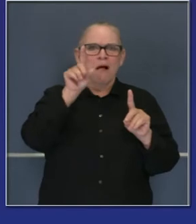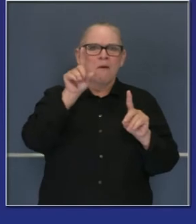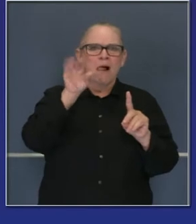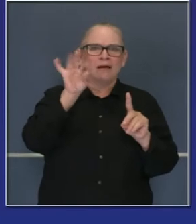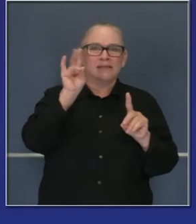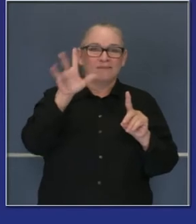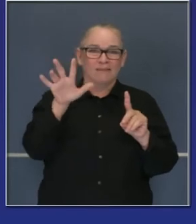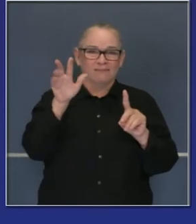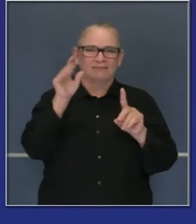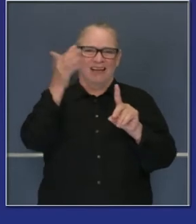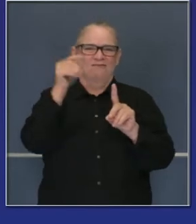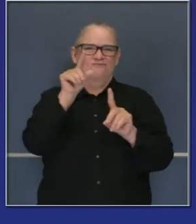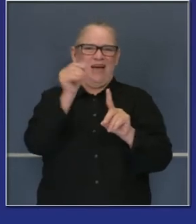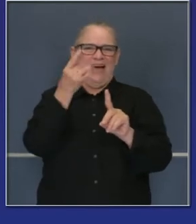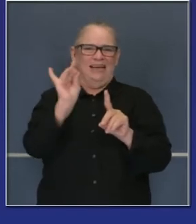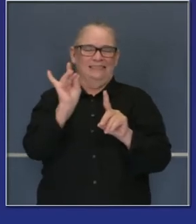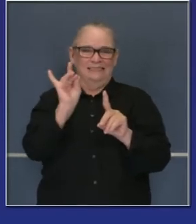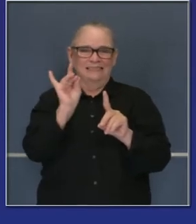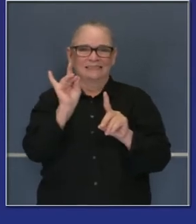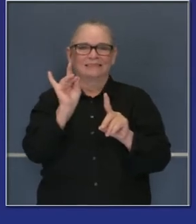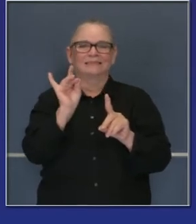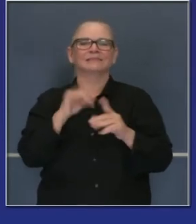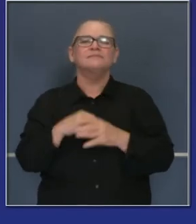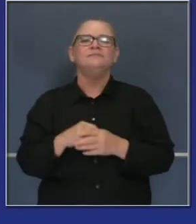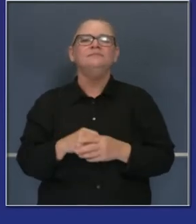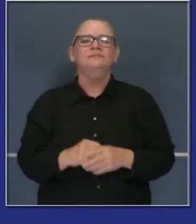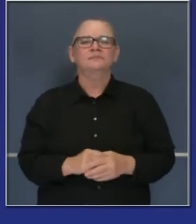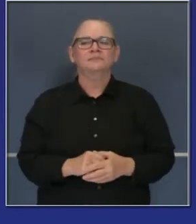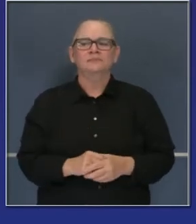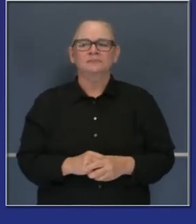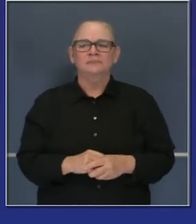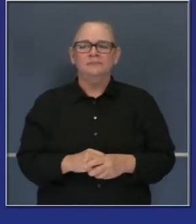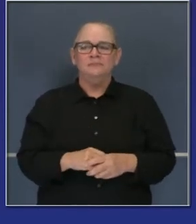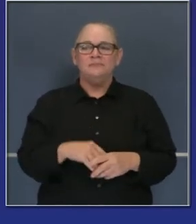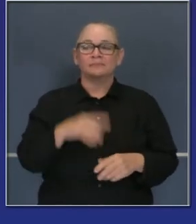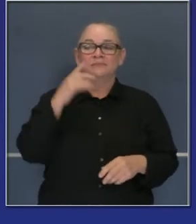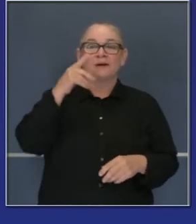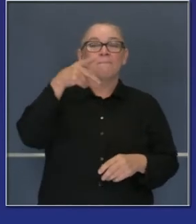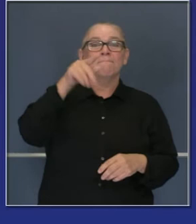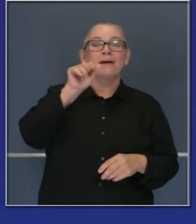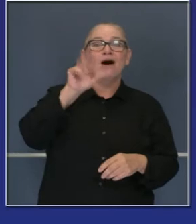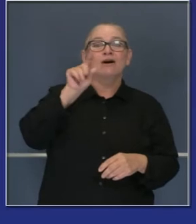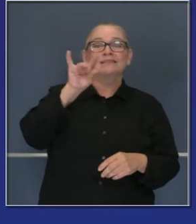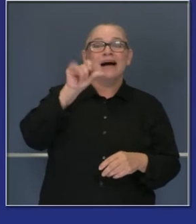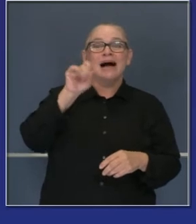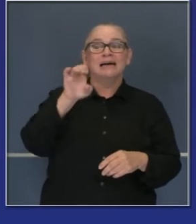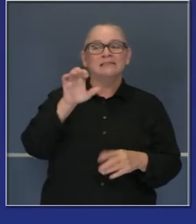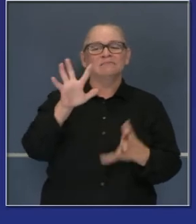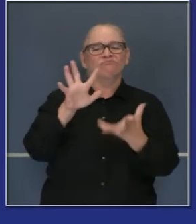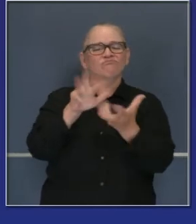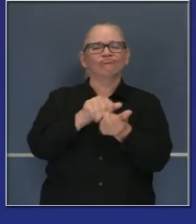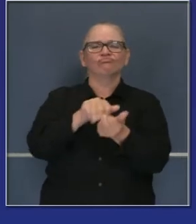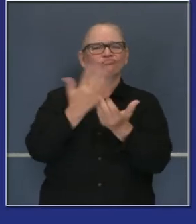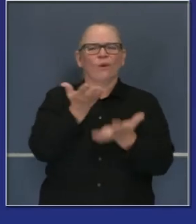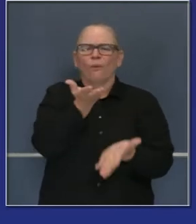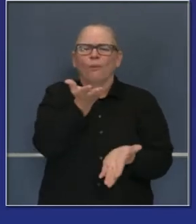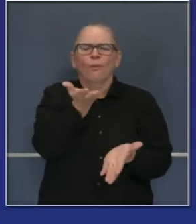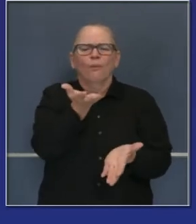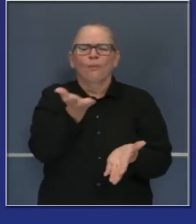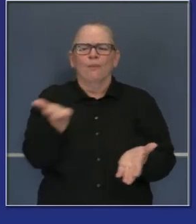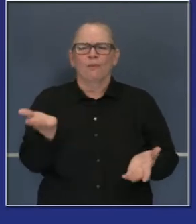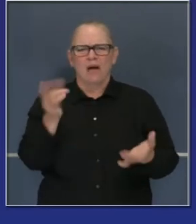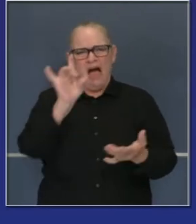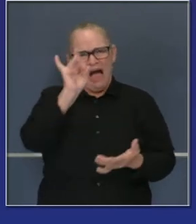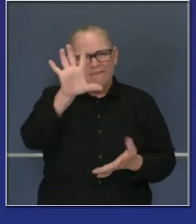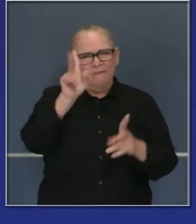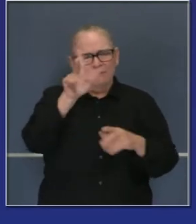el incendio que amp 133 acres y cerca de perder también 85 vistas